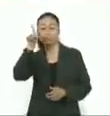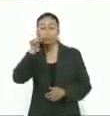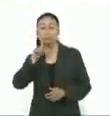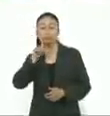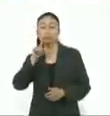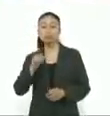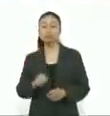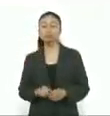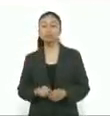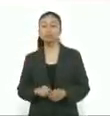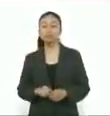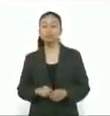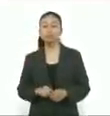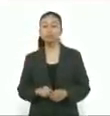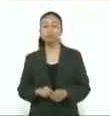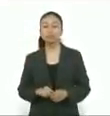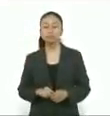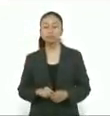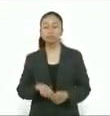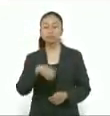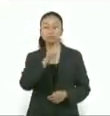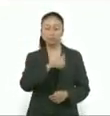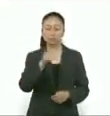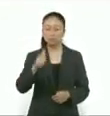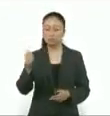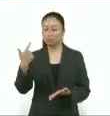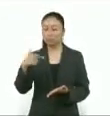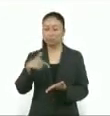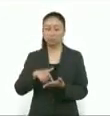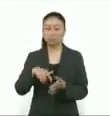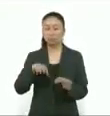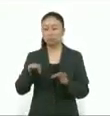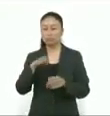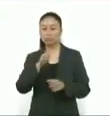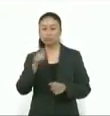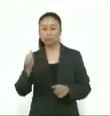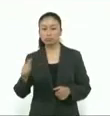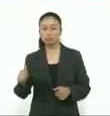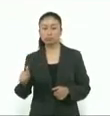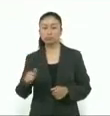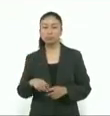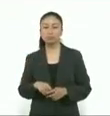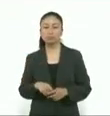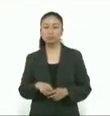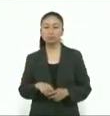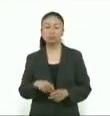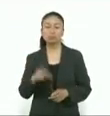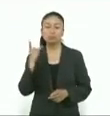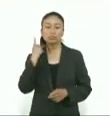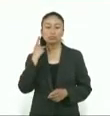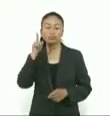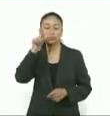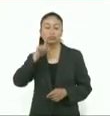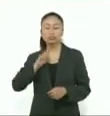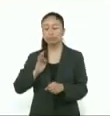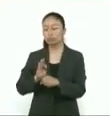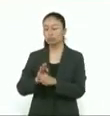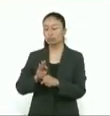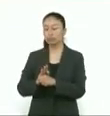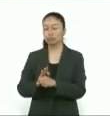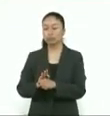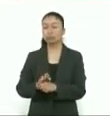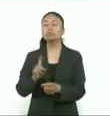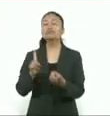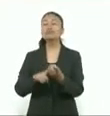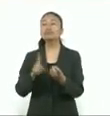Mujeres que desde nuestras posiciones hacemos políticas para proteger a las mujeres,